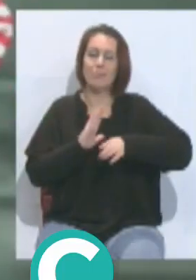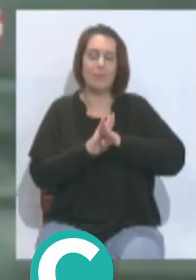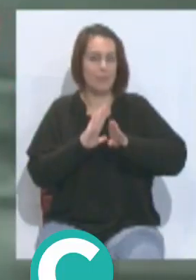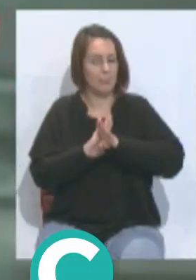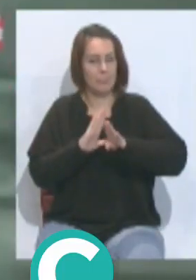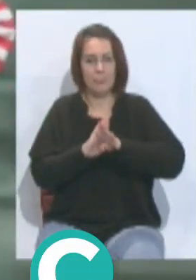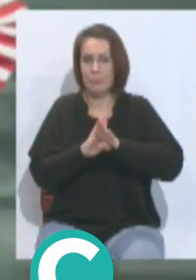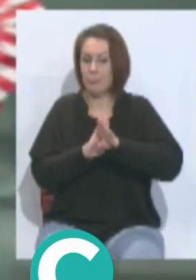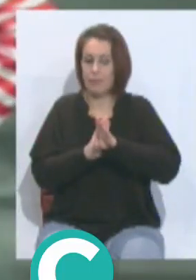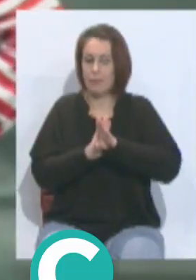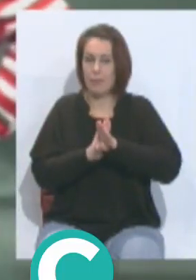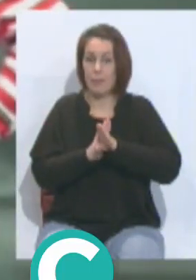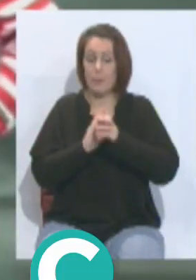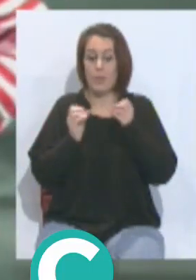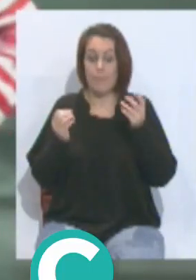manteniendo